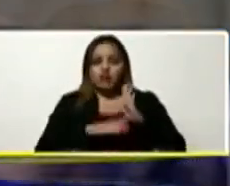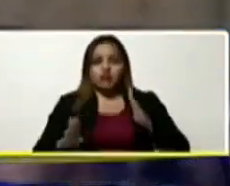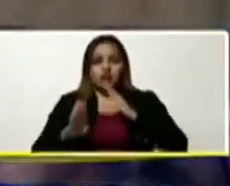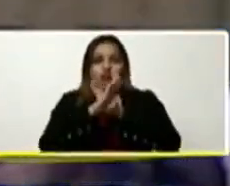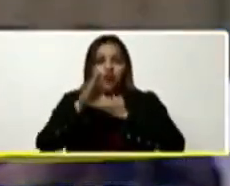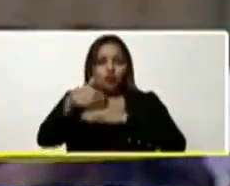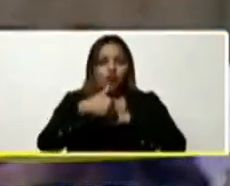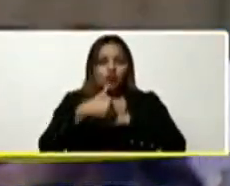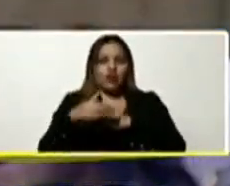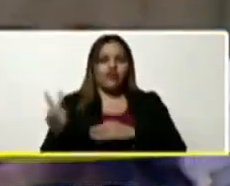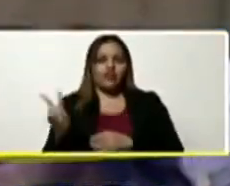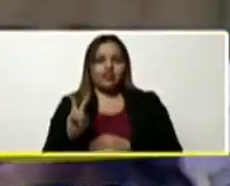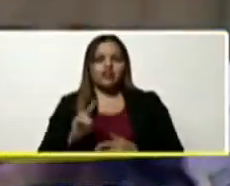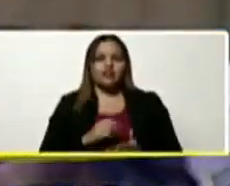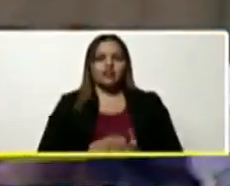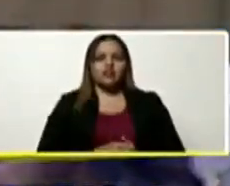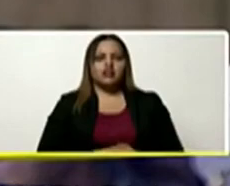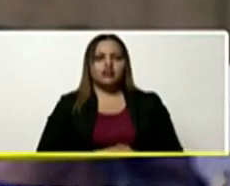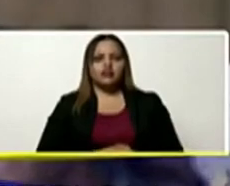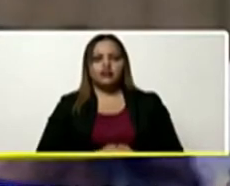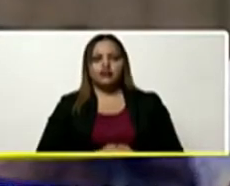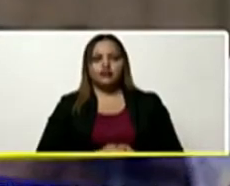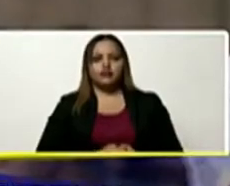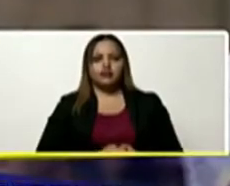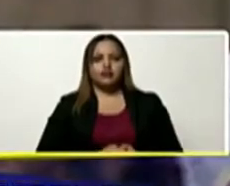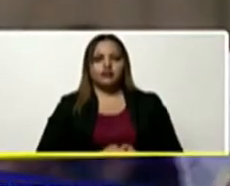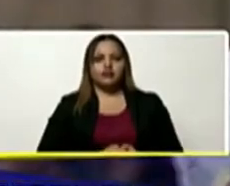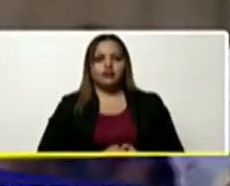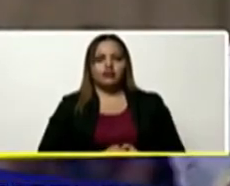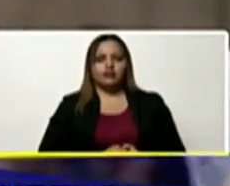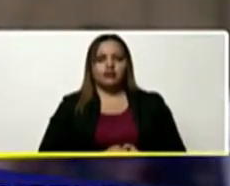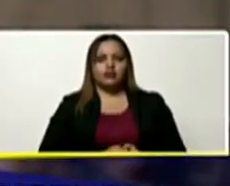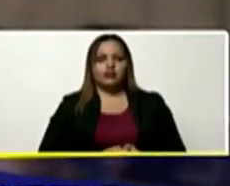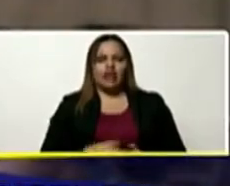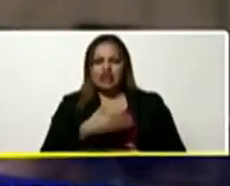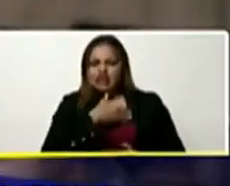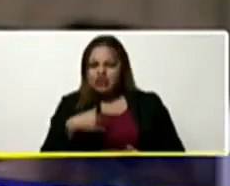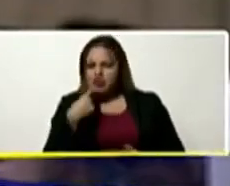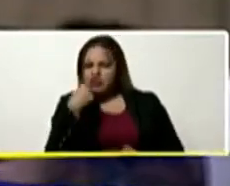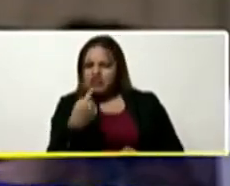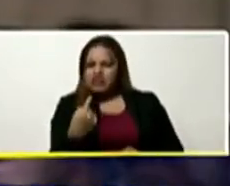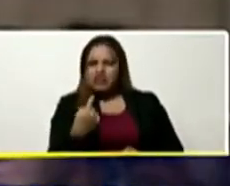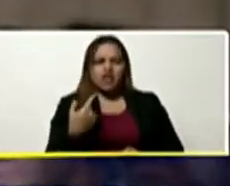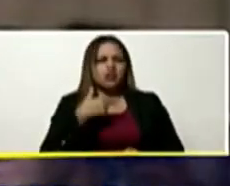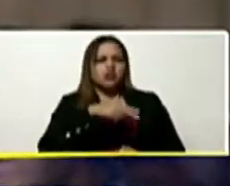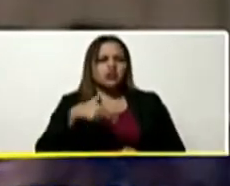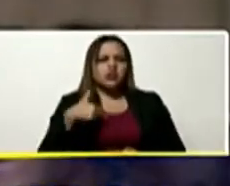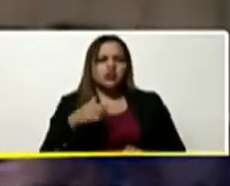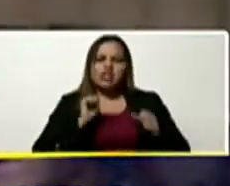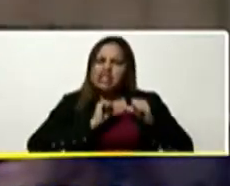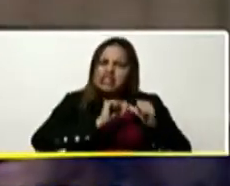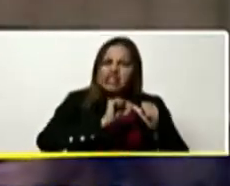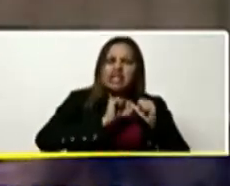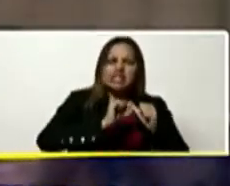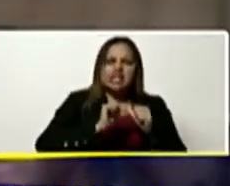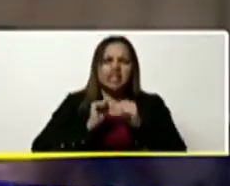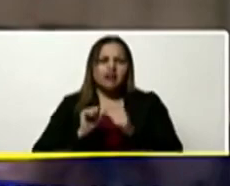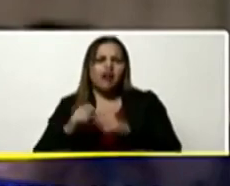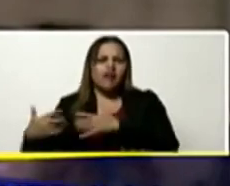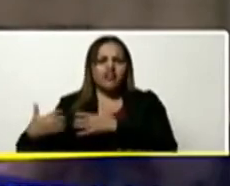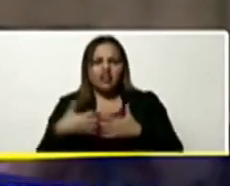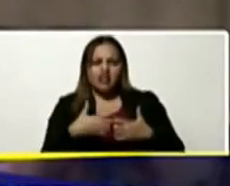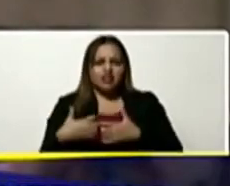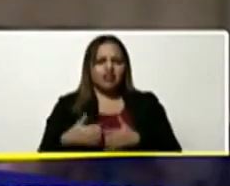unilateral contra el pueblo venezolano. Quiero decir que nosotros seguimos en la